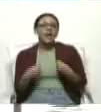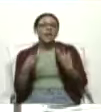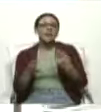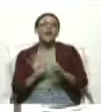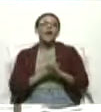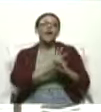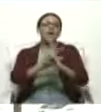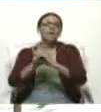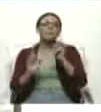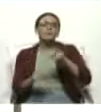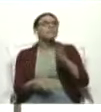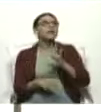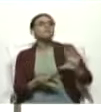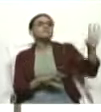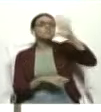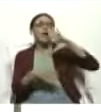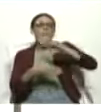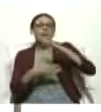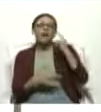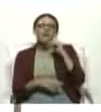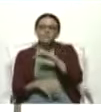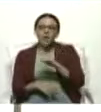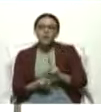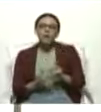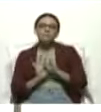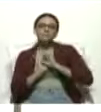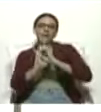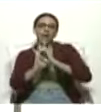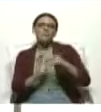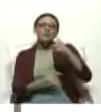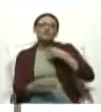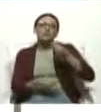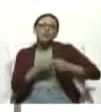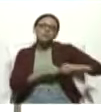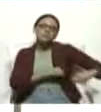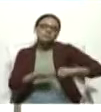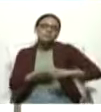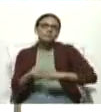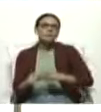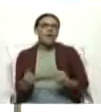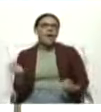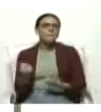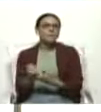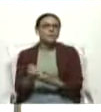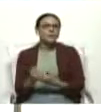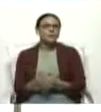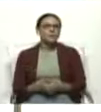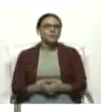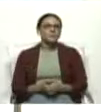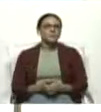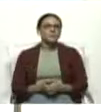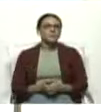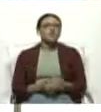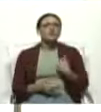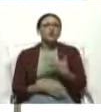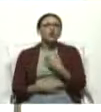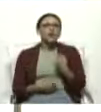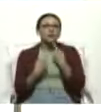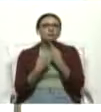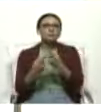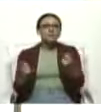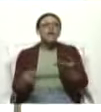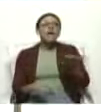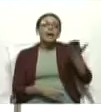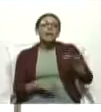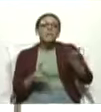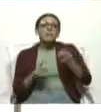Latina. Quiero, como bien lo dije al inicio, dar unos aportes importantes de la difusión de lo